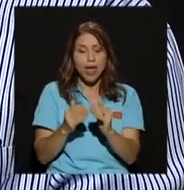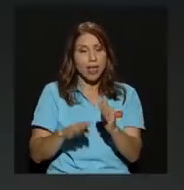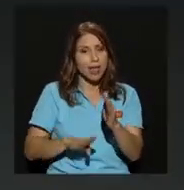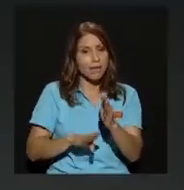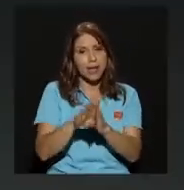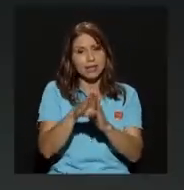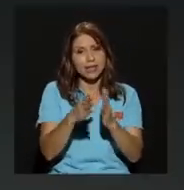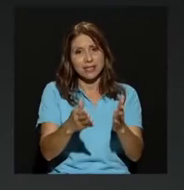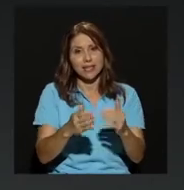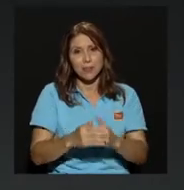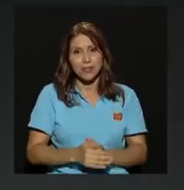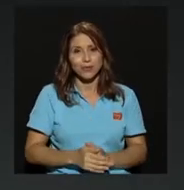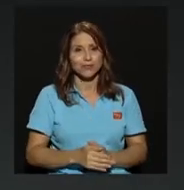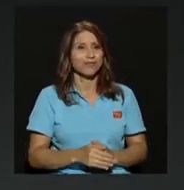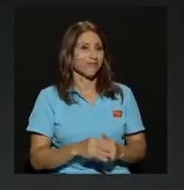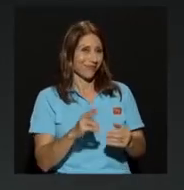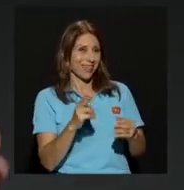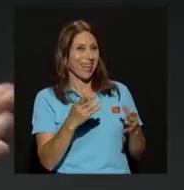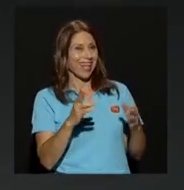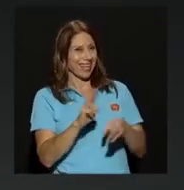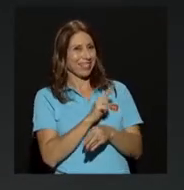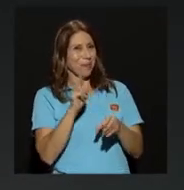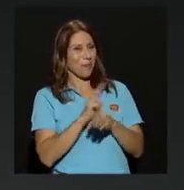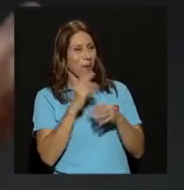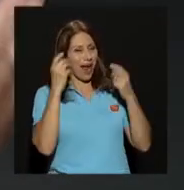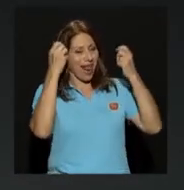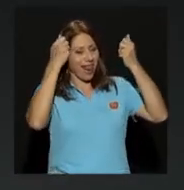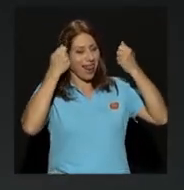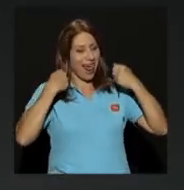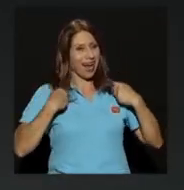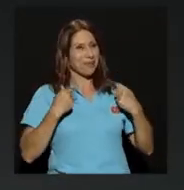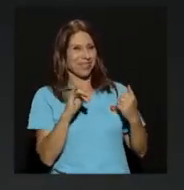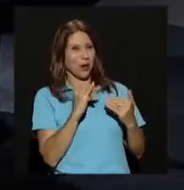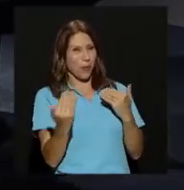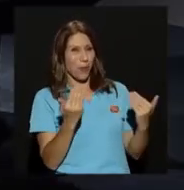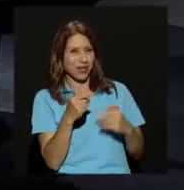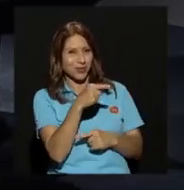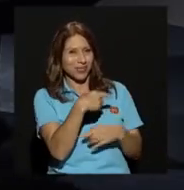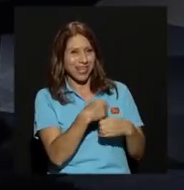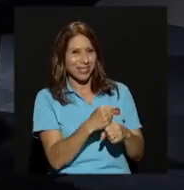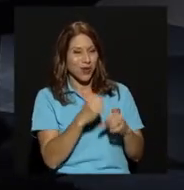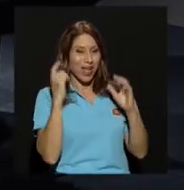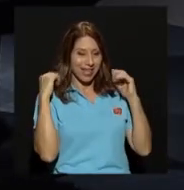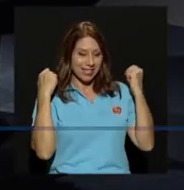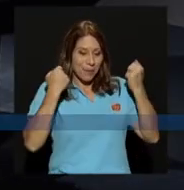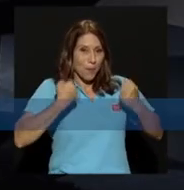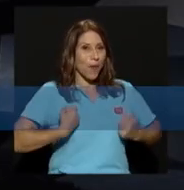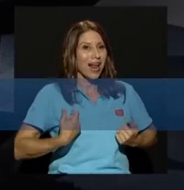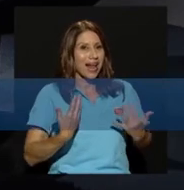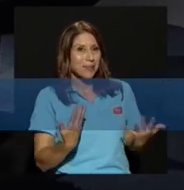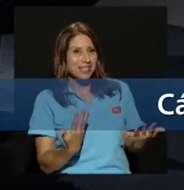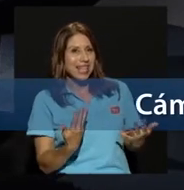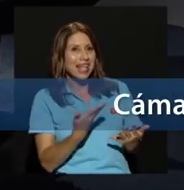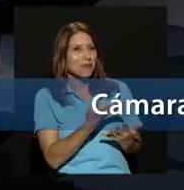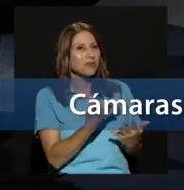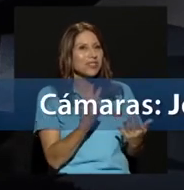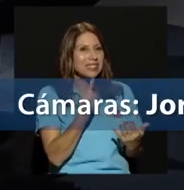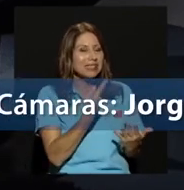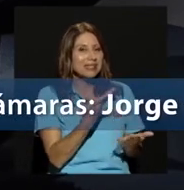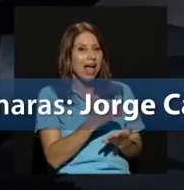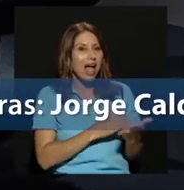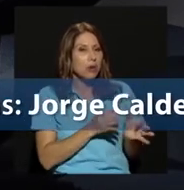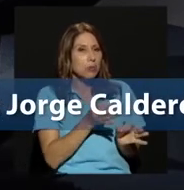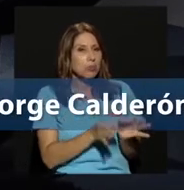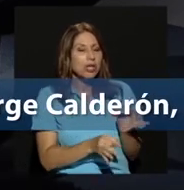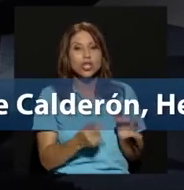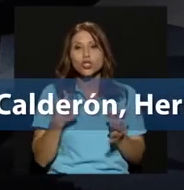camino. Se ponga la camiseta en su propia metáfora y le queda un poquito menos de un minuto, profesora Cortés. Bueno, yo lo que quisiera